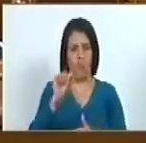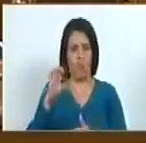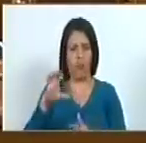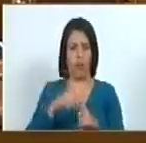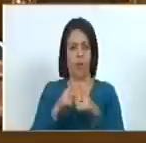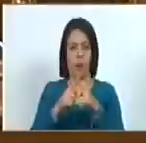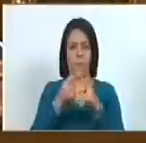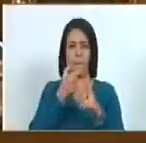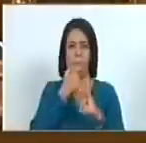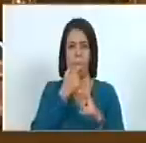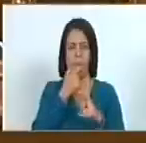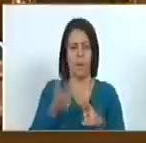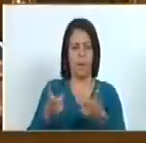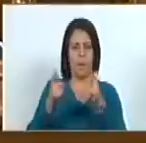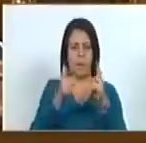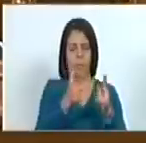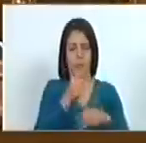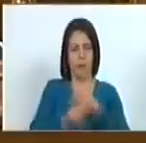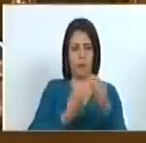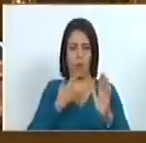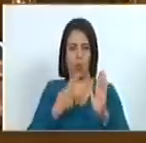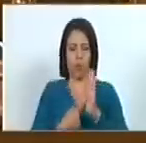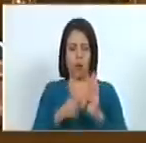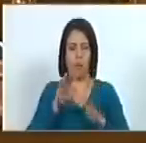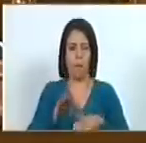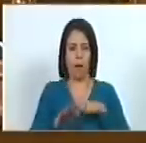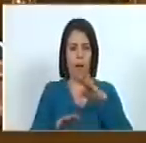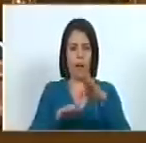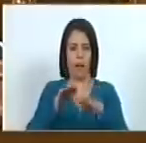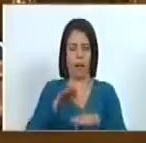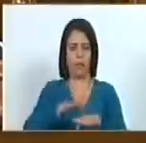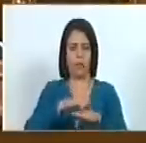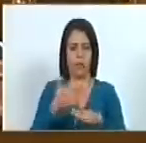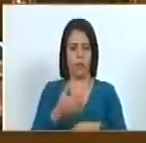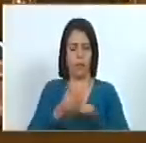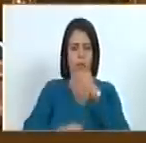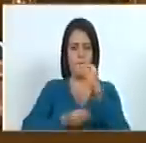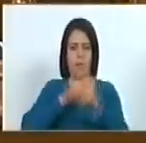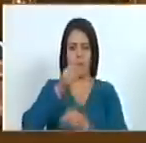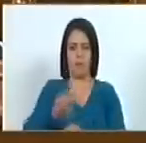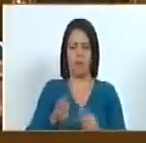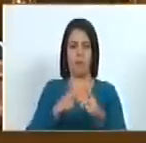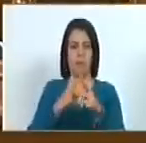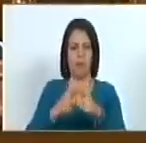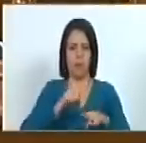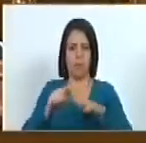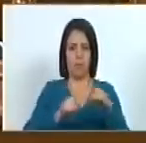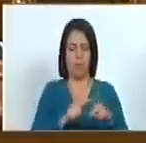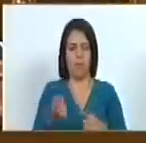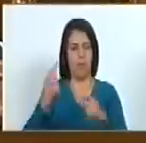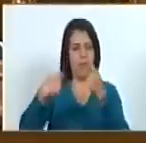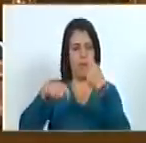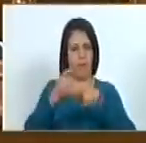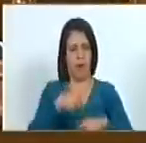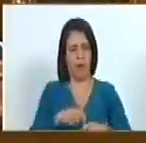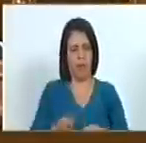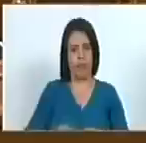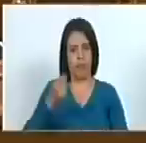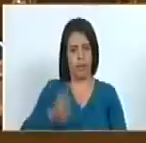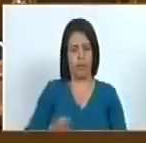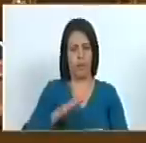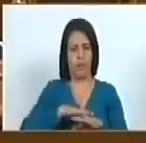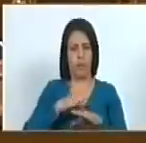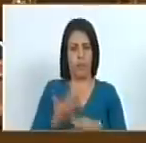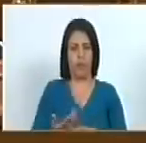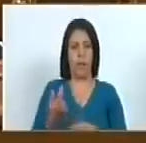inglés, permitirá que se cumplan los pasos preliminares establecidos en la orden de venta del tribunal